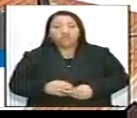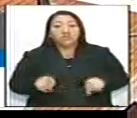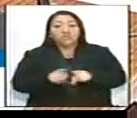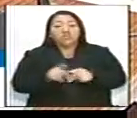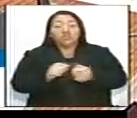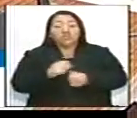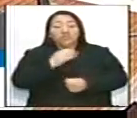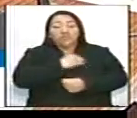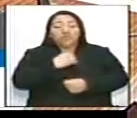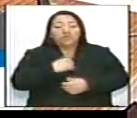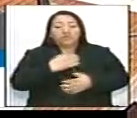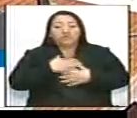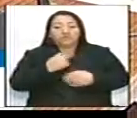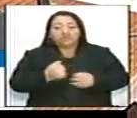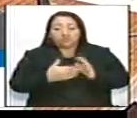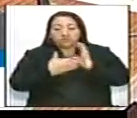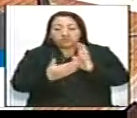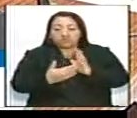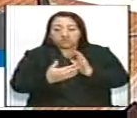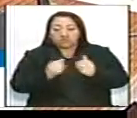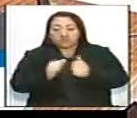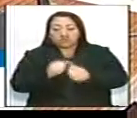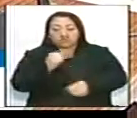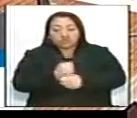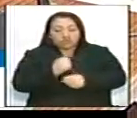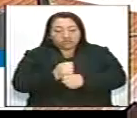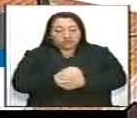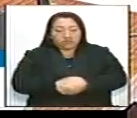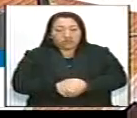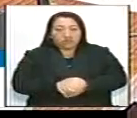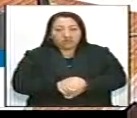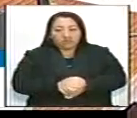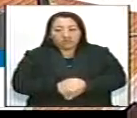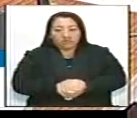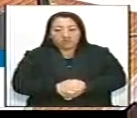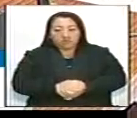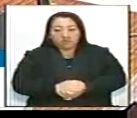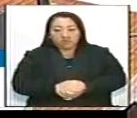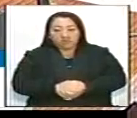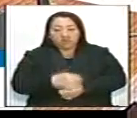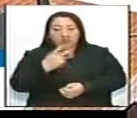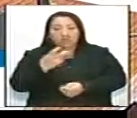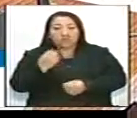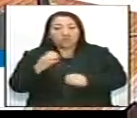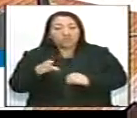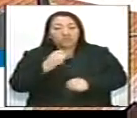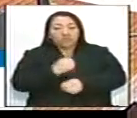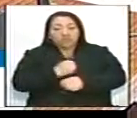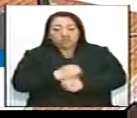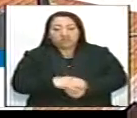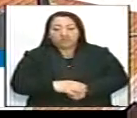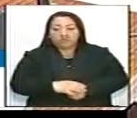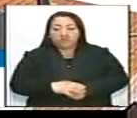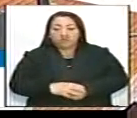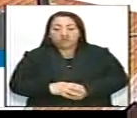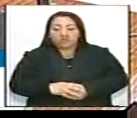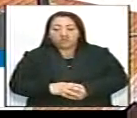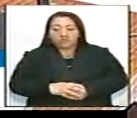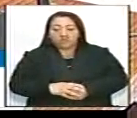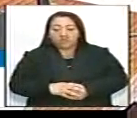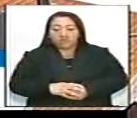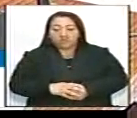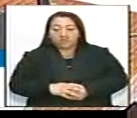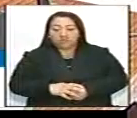que presentan y definen la meta y definen cómo va a ser el trabajo, cómo se va a implementar la